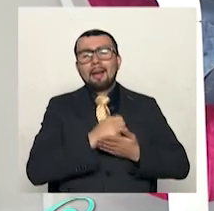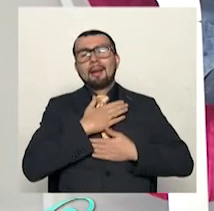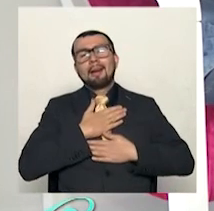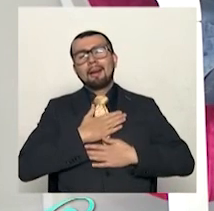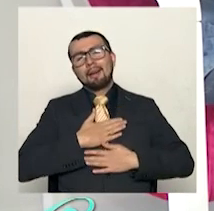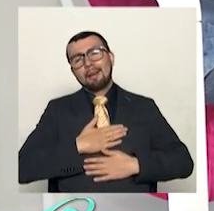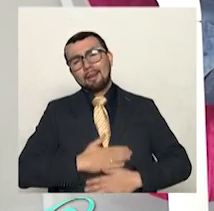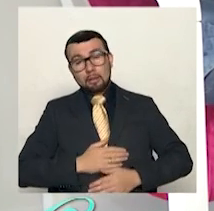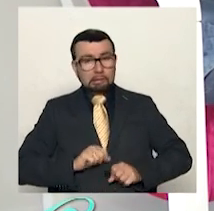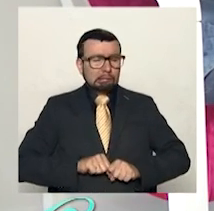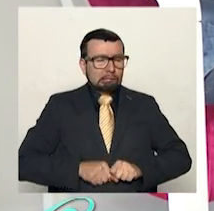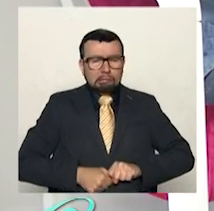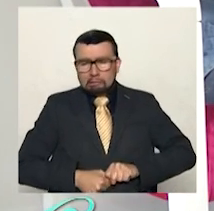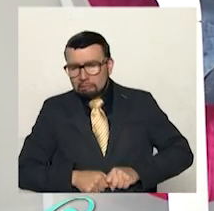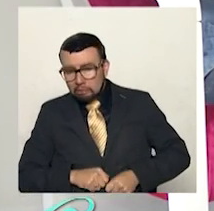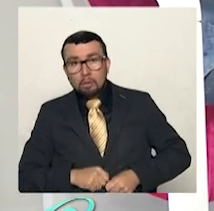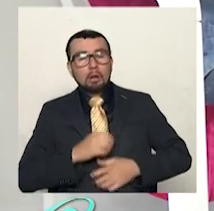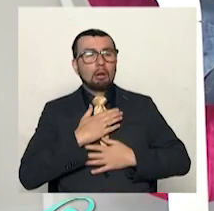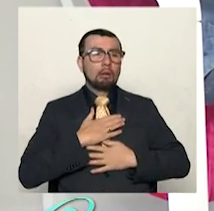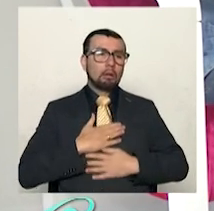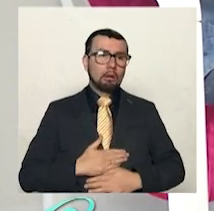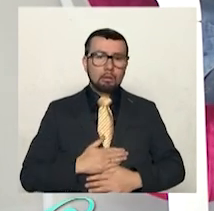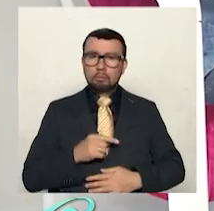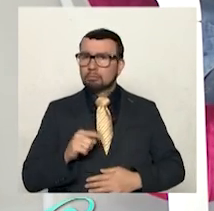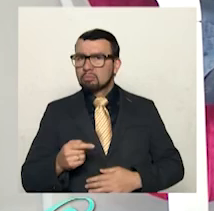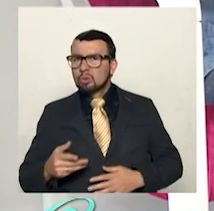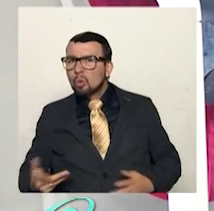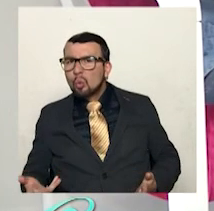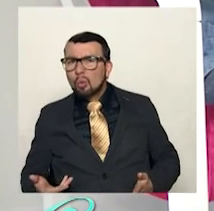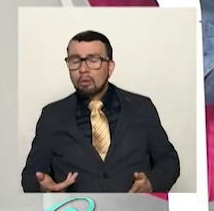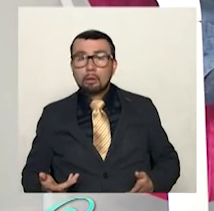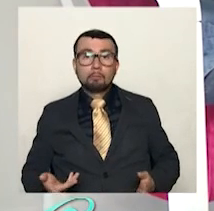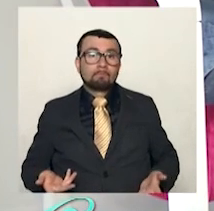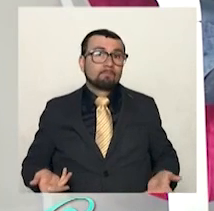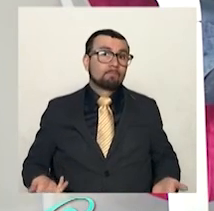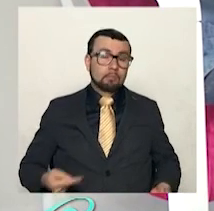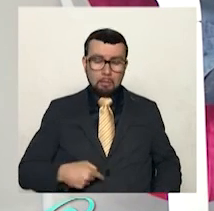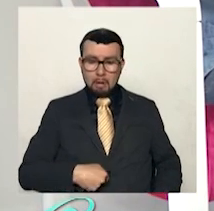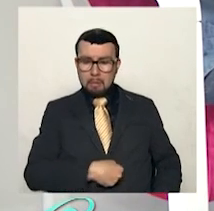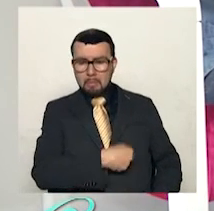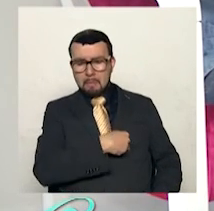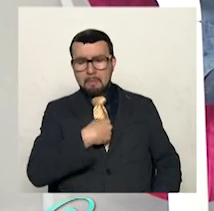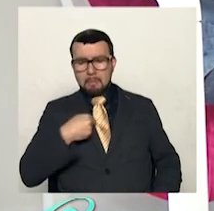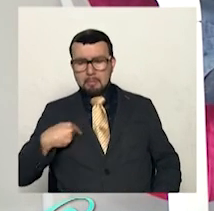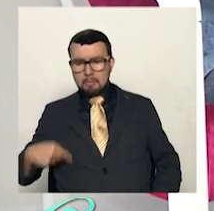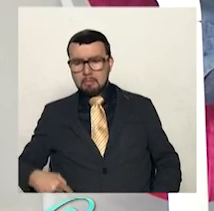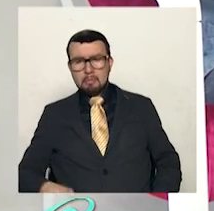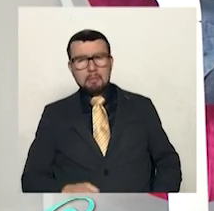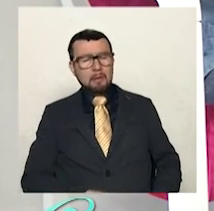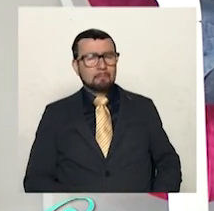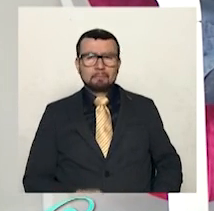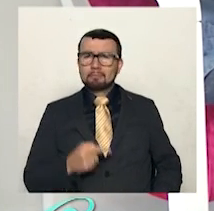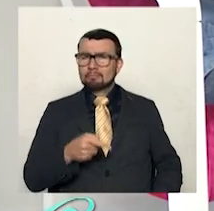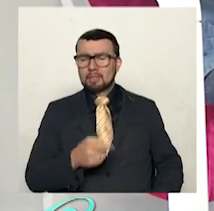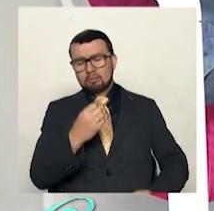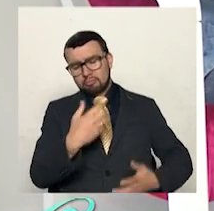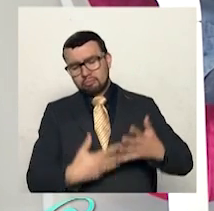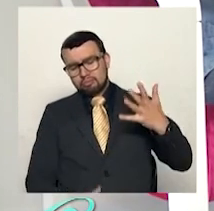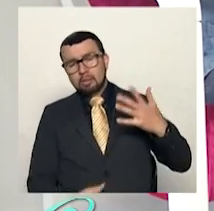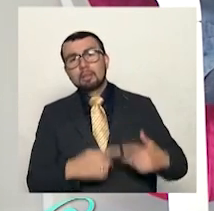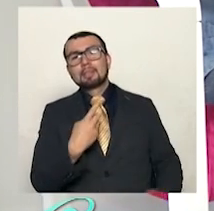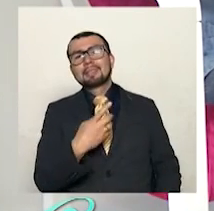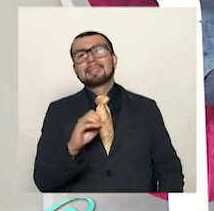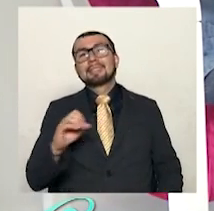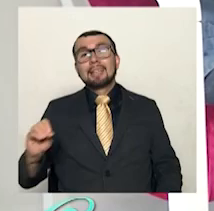el cólico. ¿Y para cuál cólico? Si hemos hablado de más de 100 causas de dolor